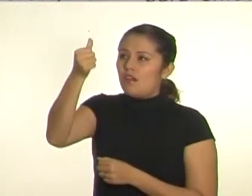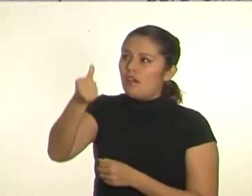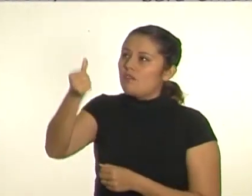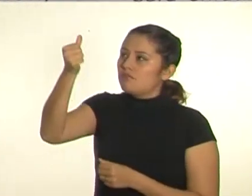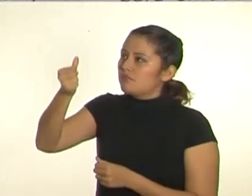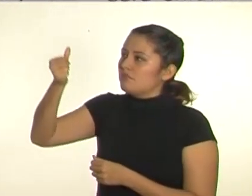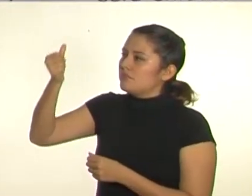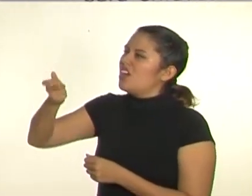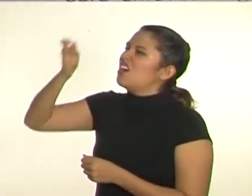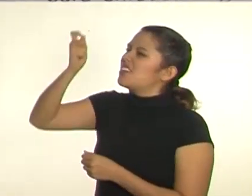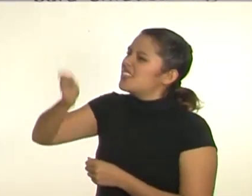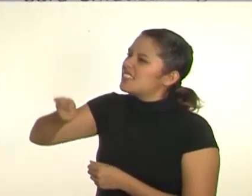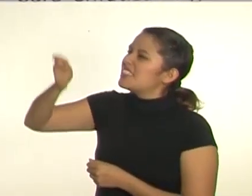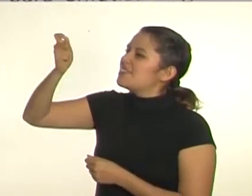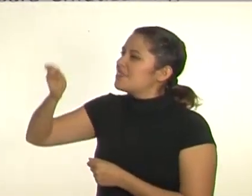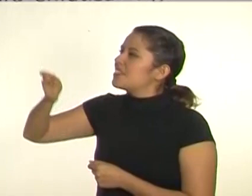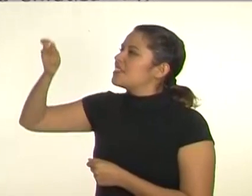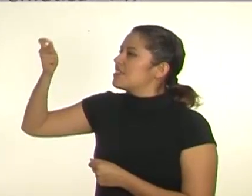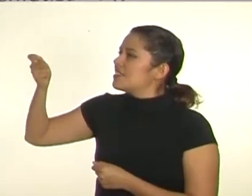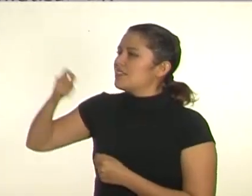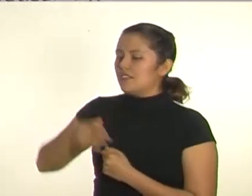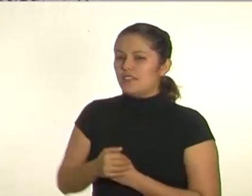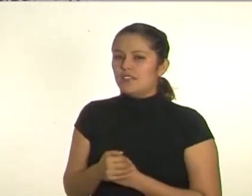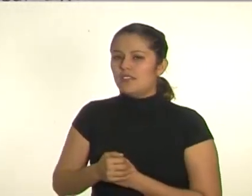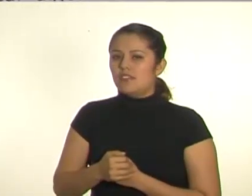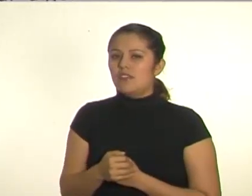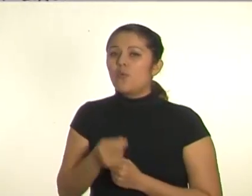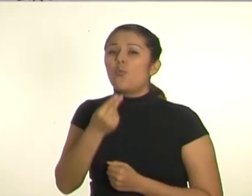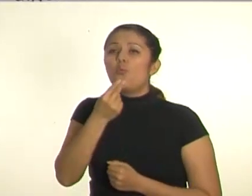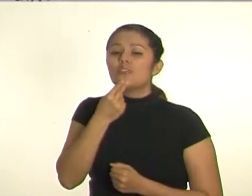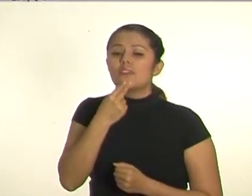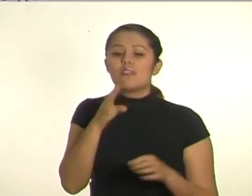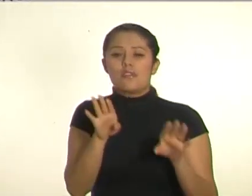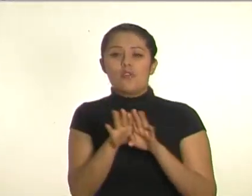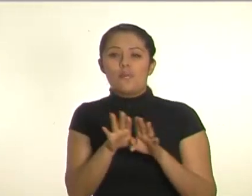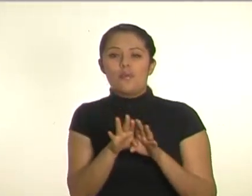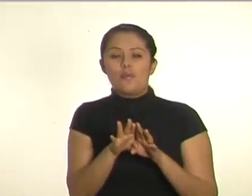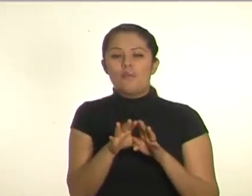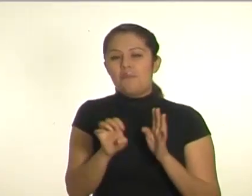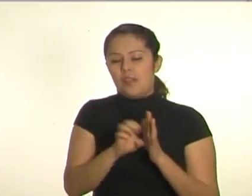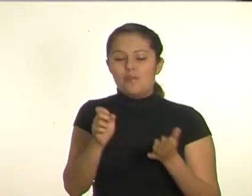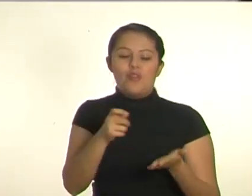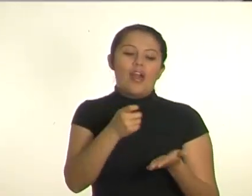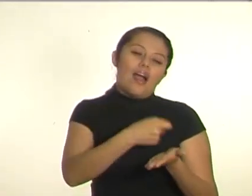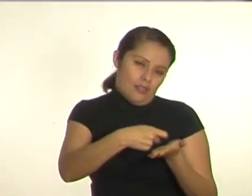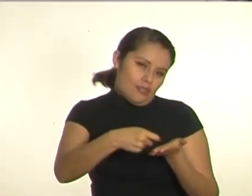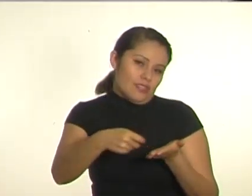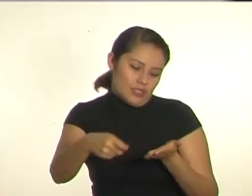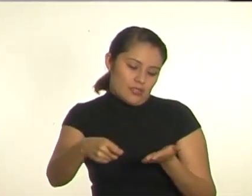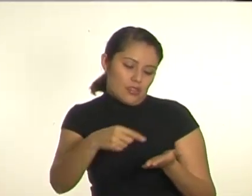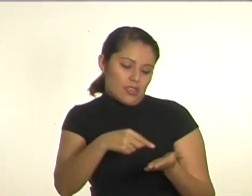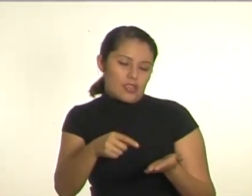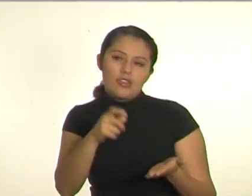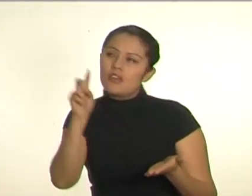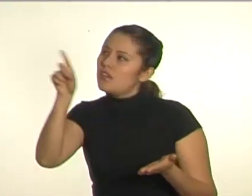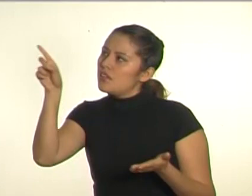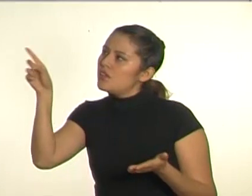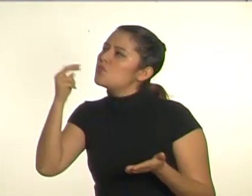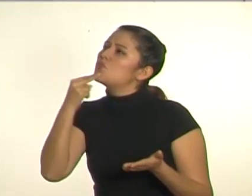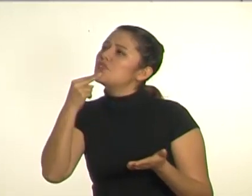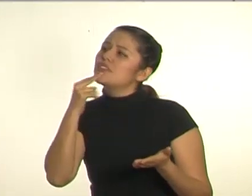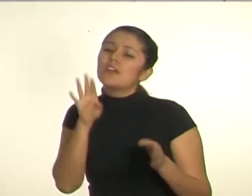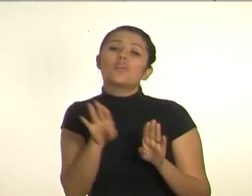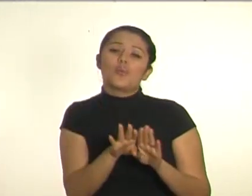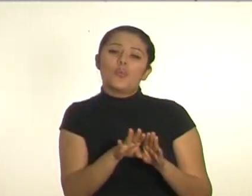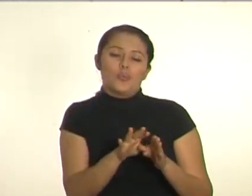y poder realizar ejemplos importantes. Vamos a iniciar con el primero, ¿te parece?